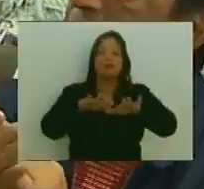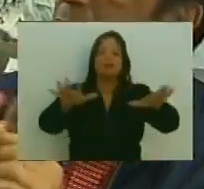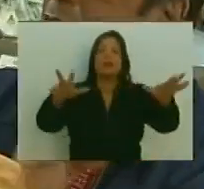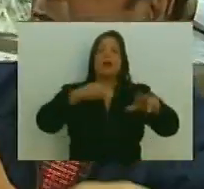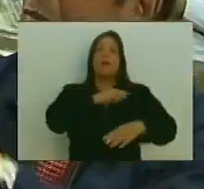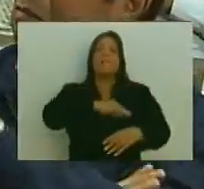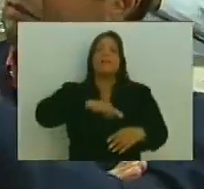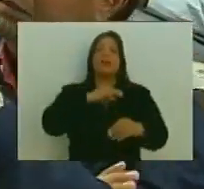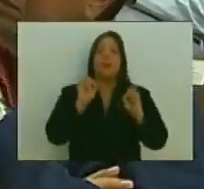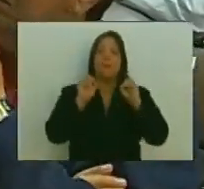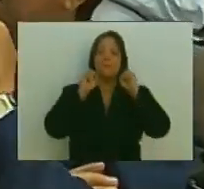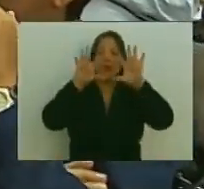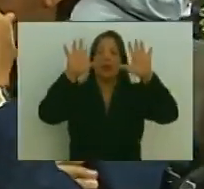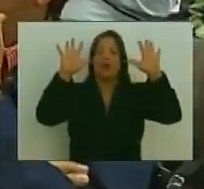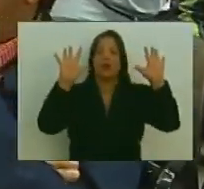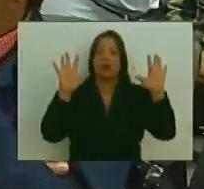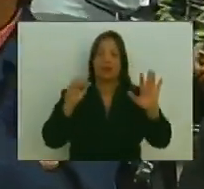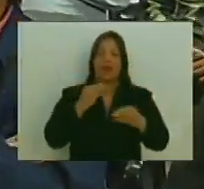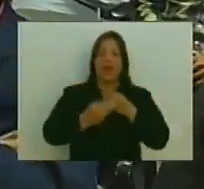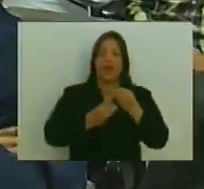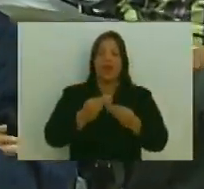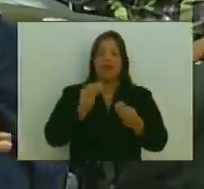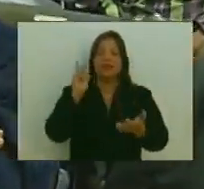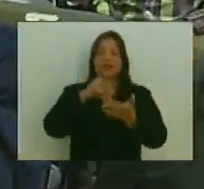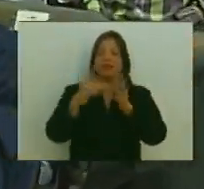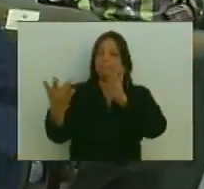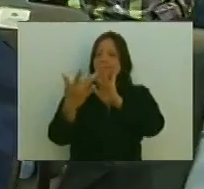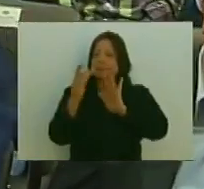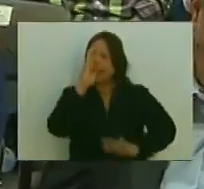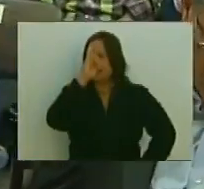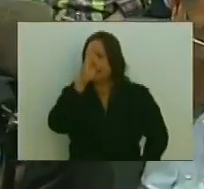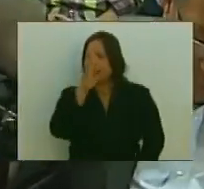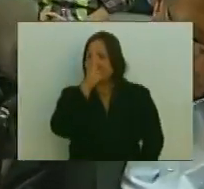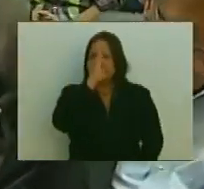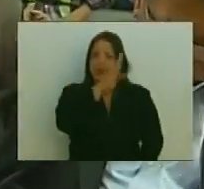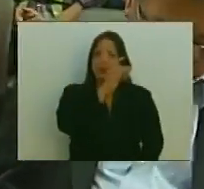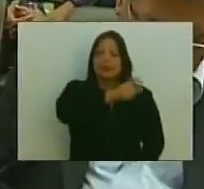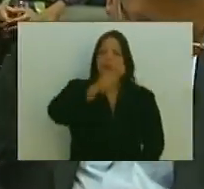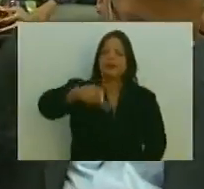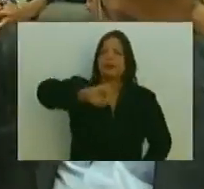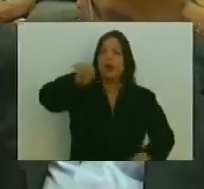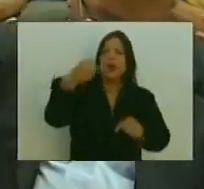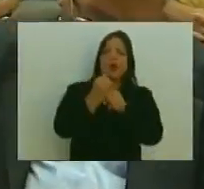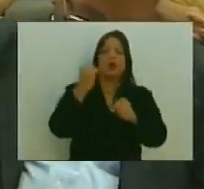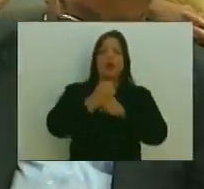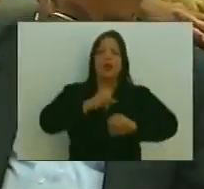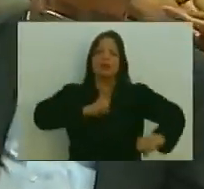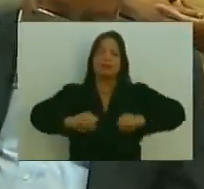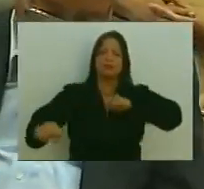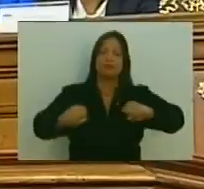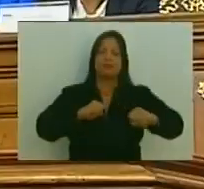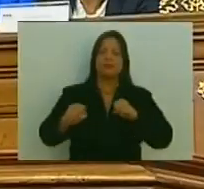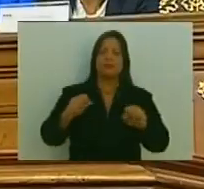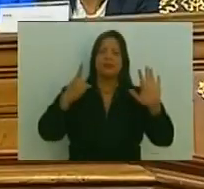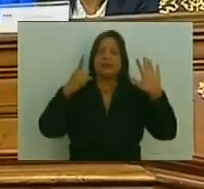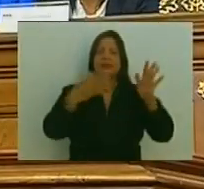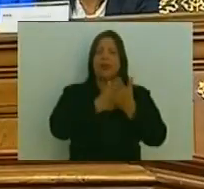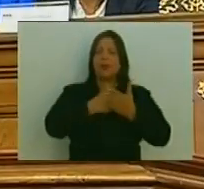misión milagrosa la que nos ha llevado a contactar directamente en jornada incansable a